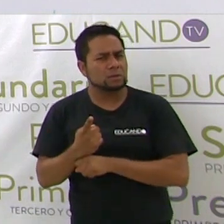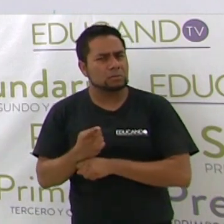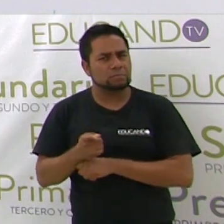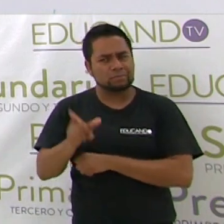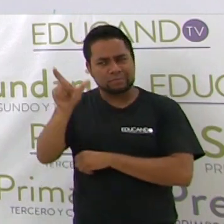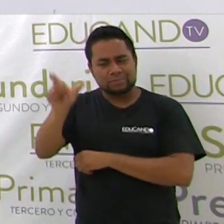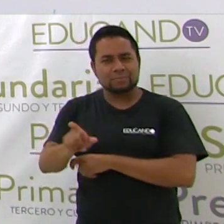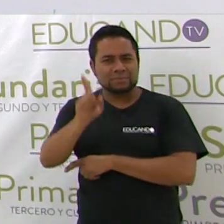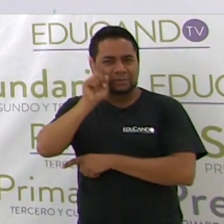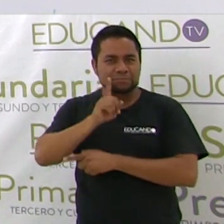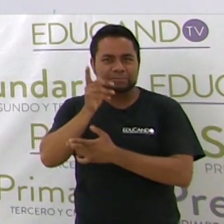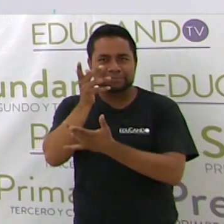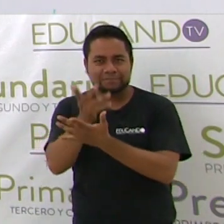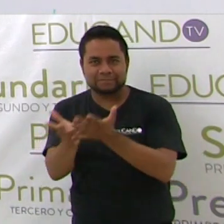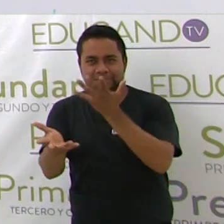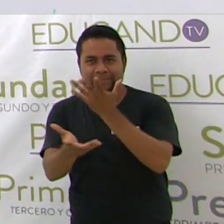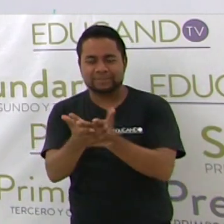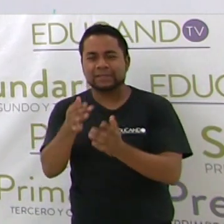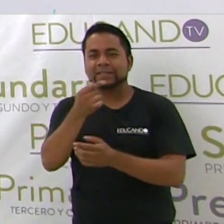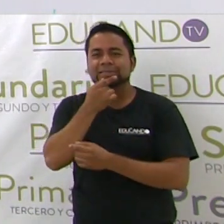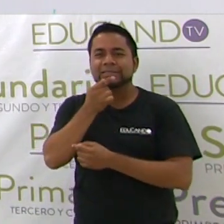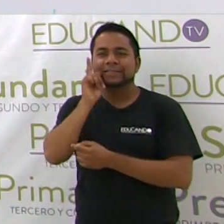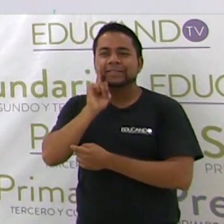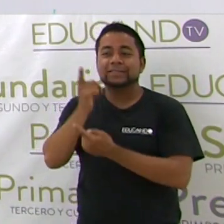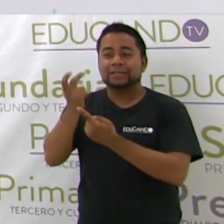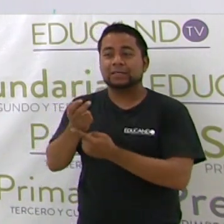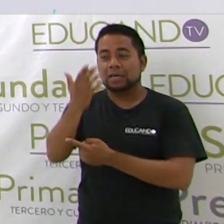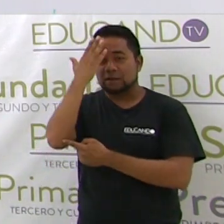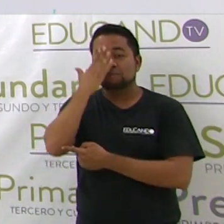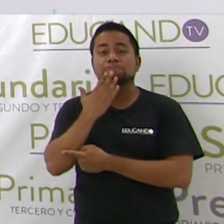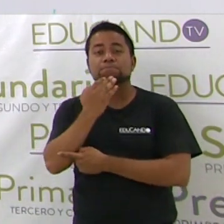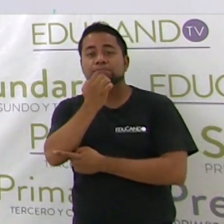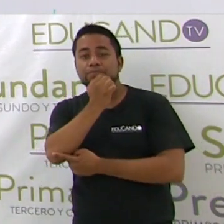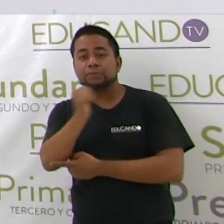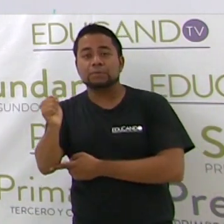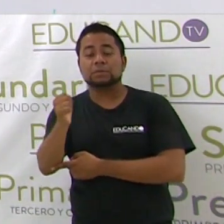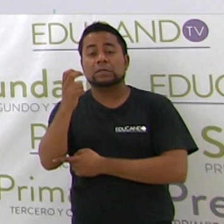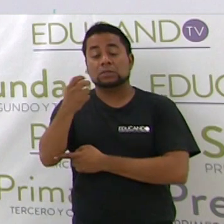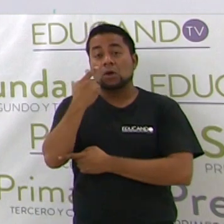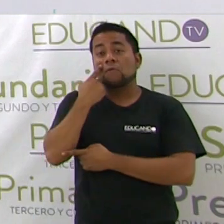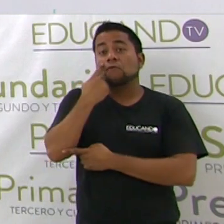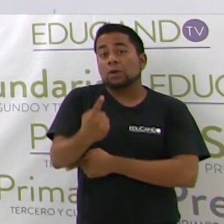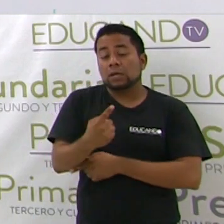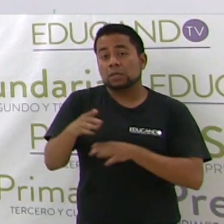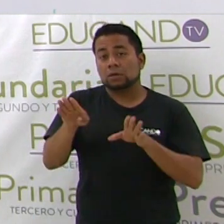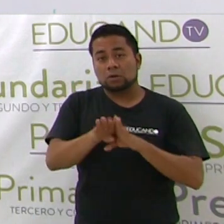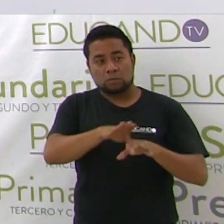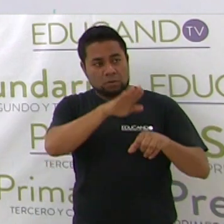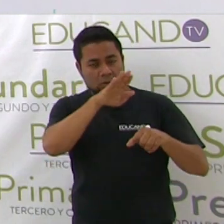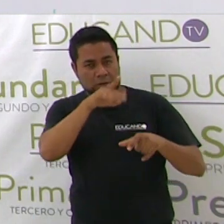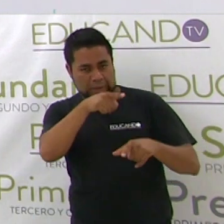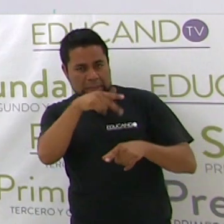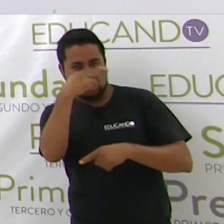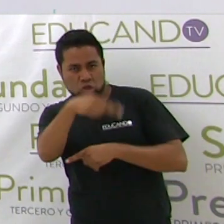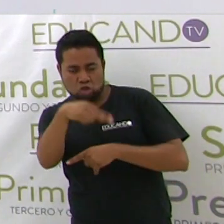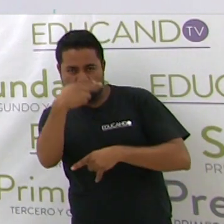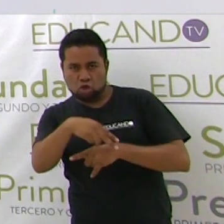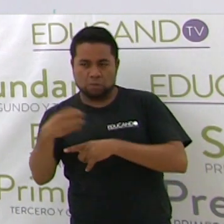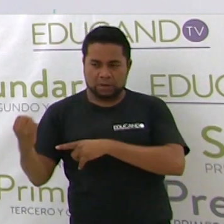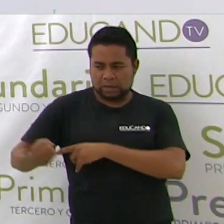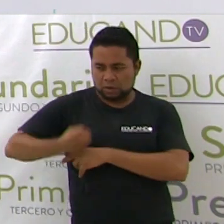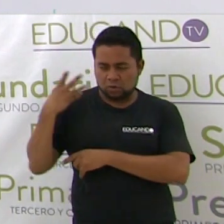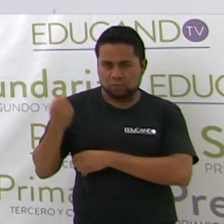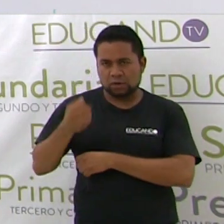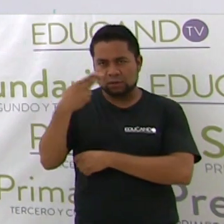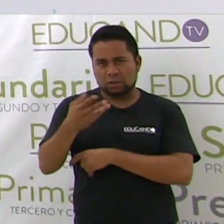es lo que ella hace, es en lo que ella es experta. Y fíjense bien, llamó a su conferencia la